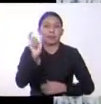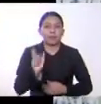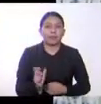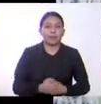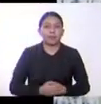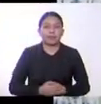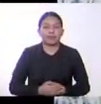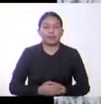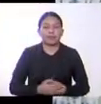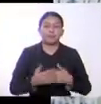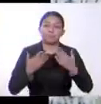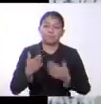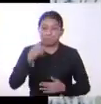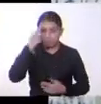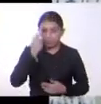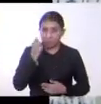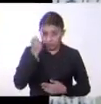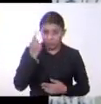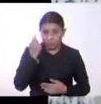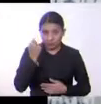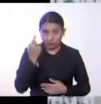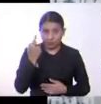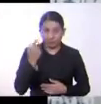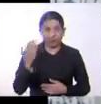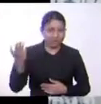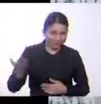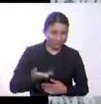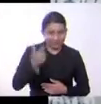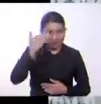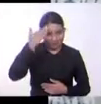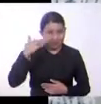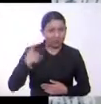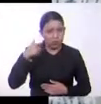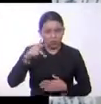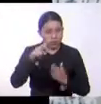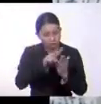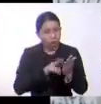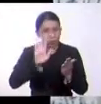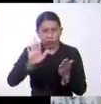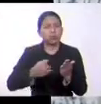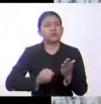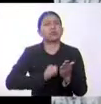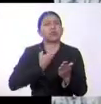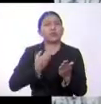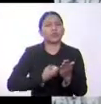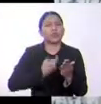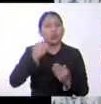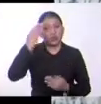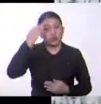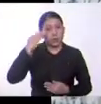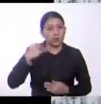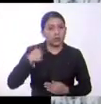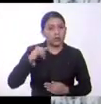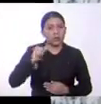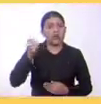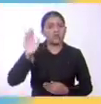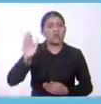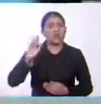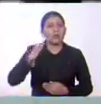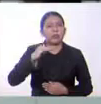escrita. Para entender un poco, invito a Cecilia que nos lea un poema de una autora o poeta griega.